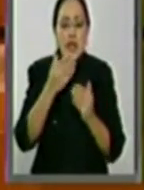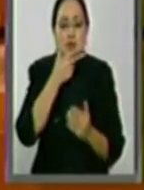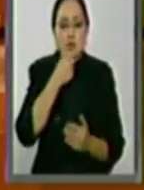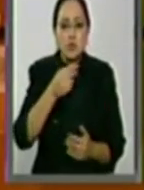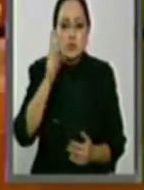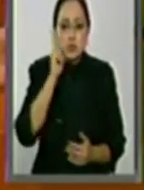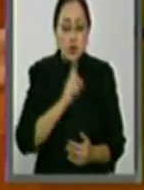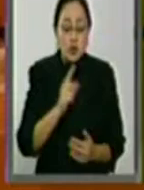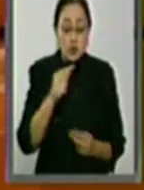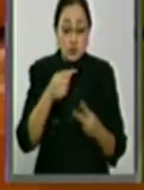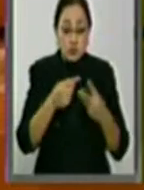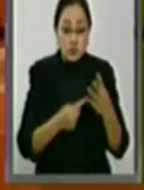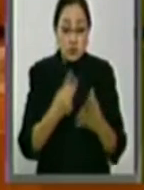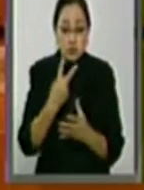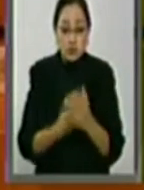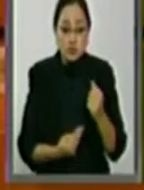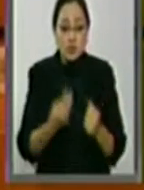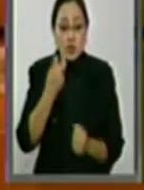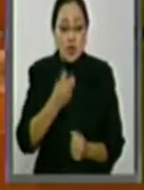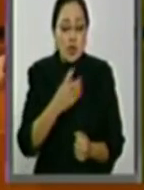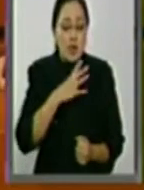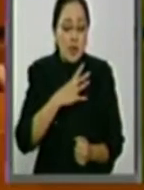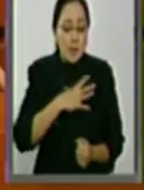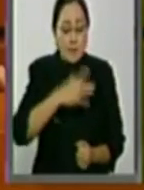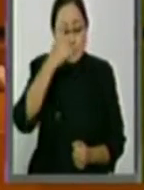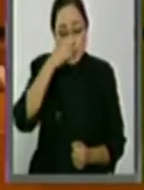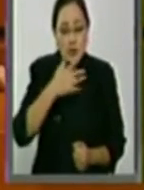son principios básicos de justicia.